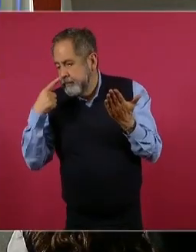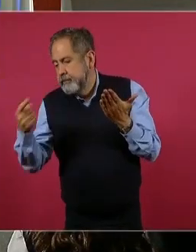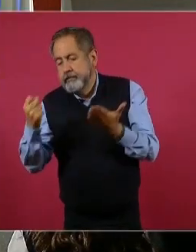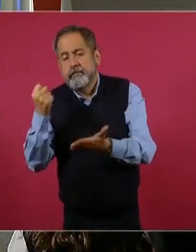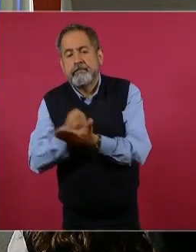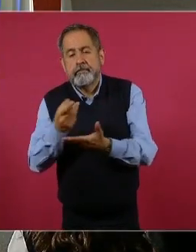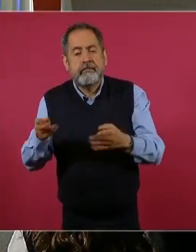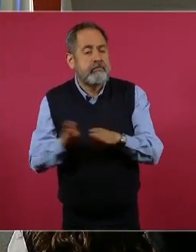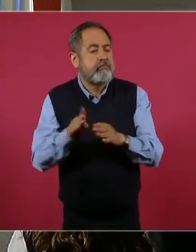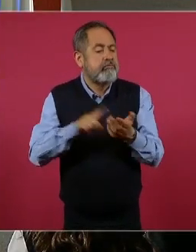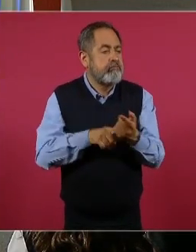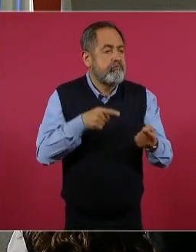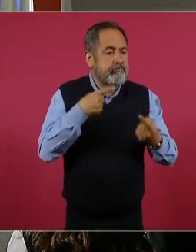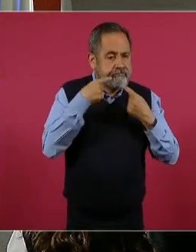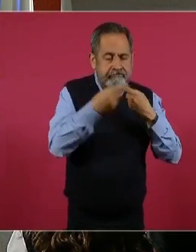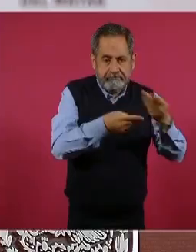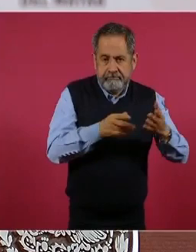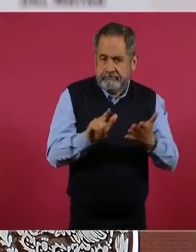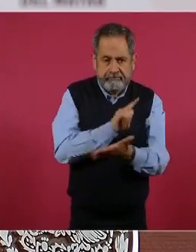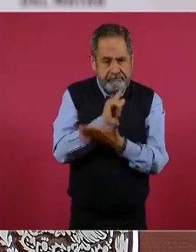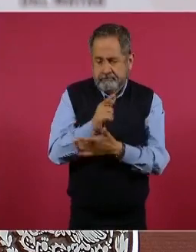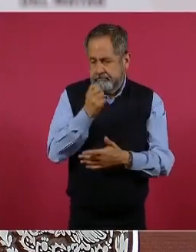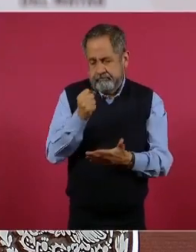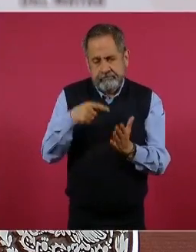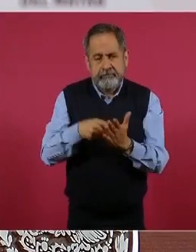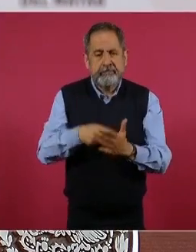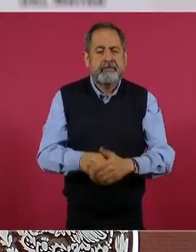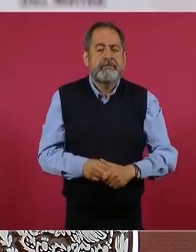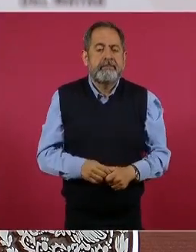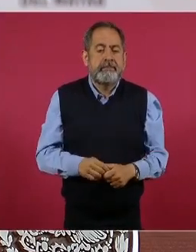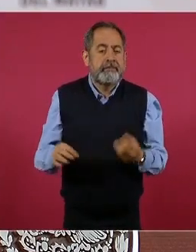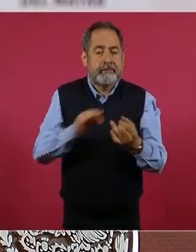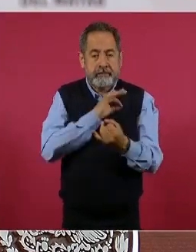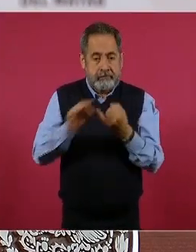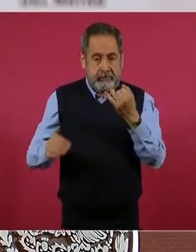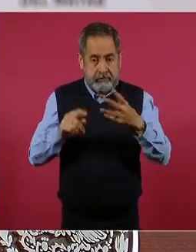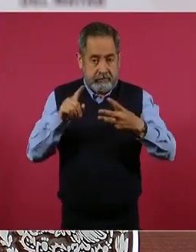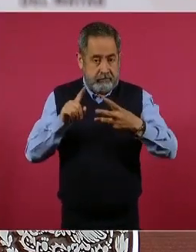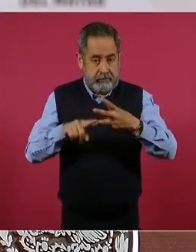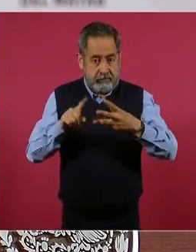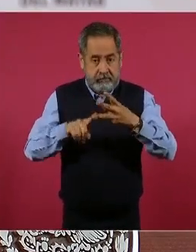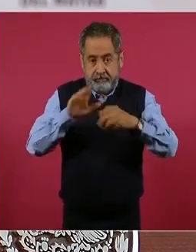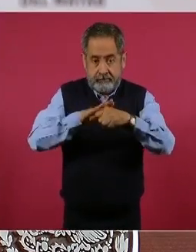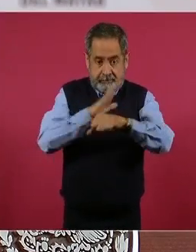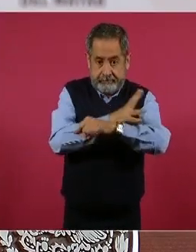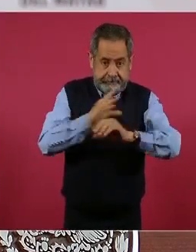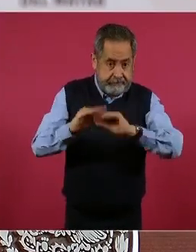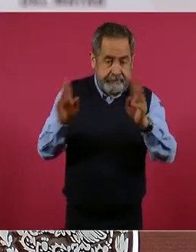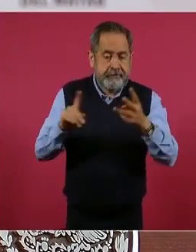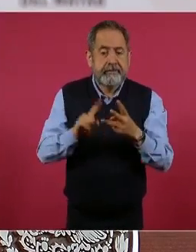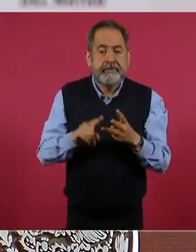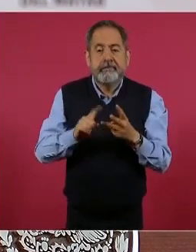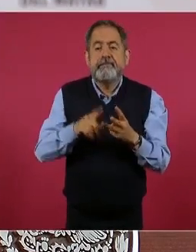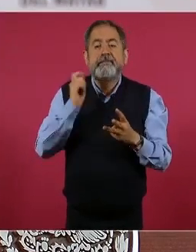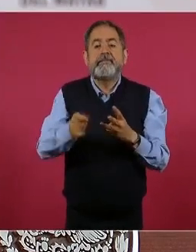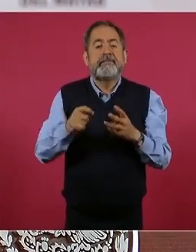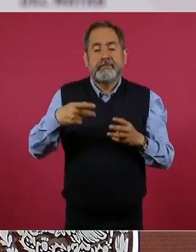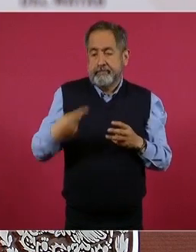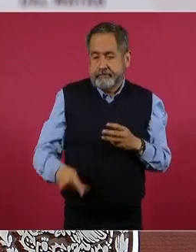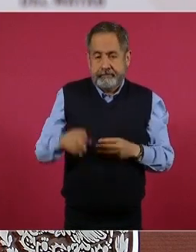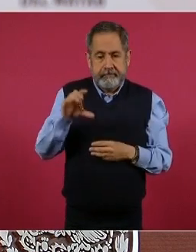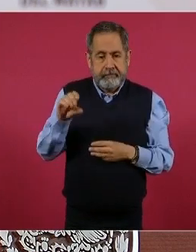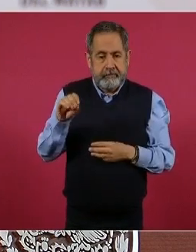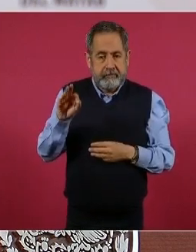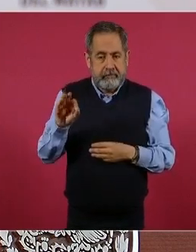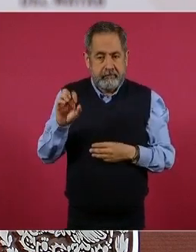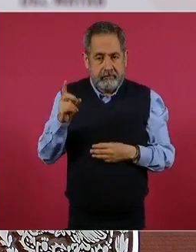las sanciones marcadas por la ley. Y por último, y quizás el paso hacia la transparencia más grande que se ha dado en nuestra institución a